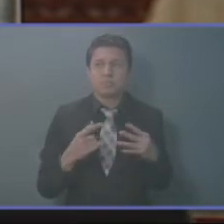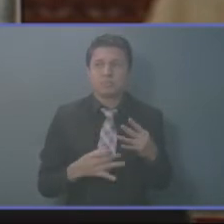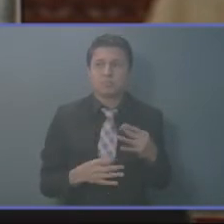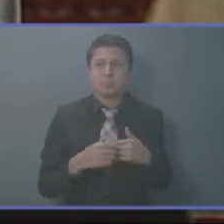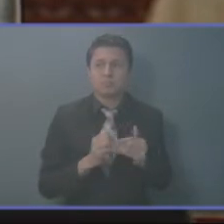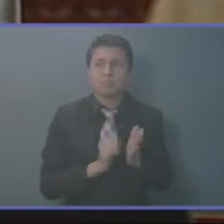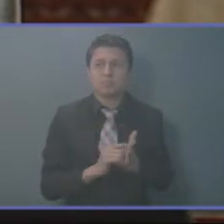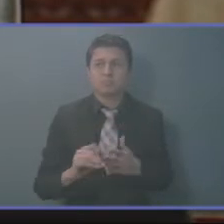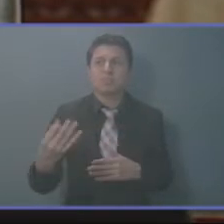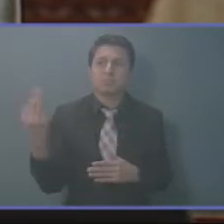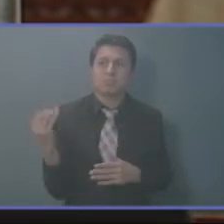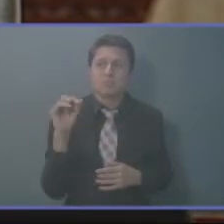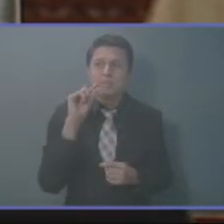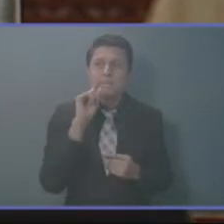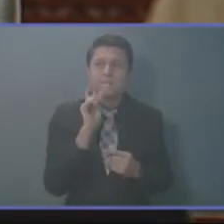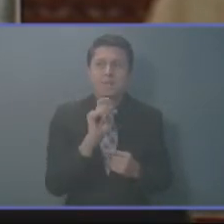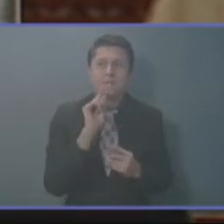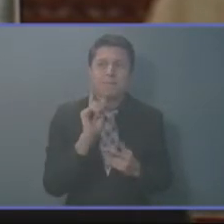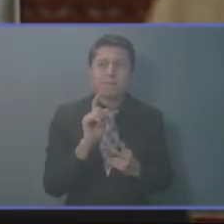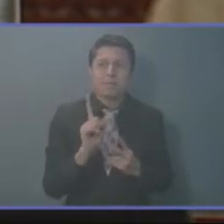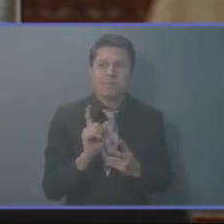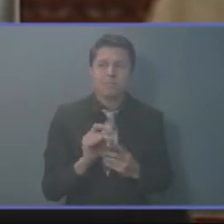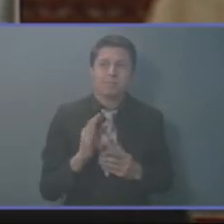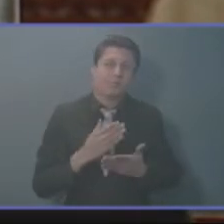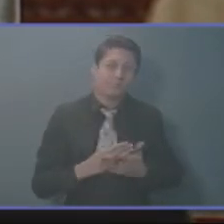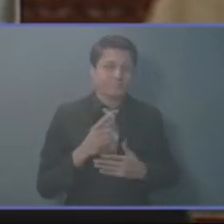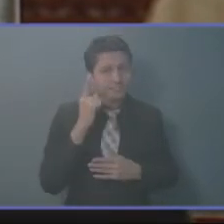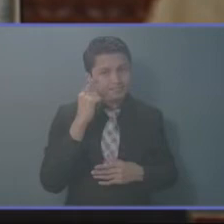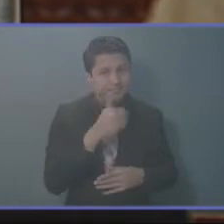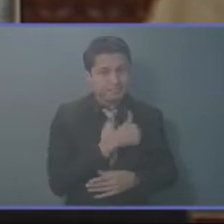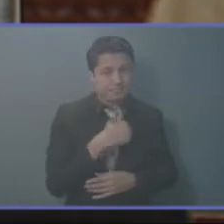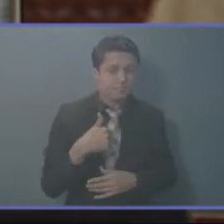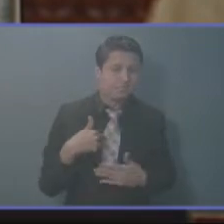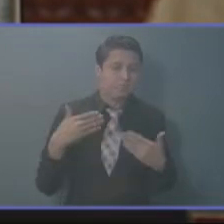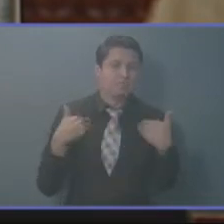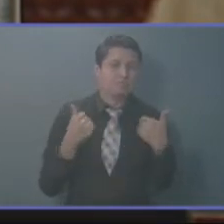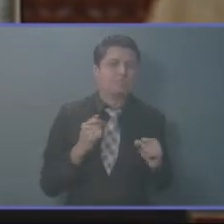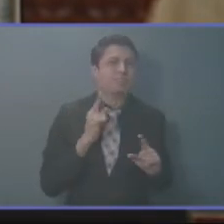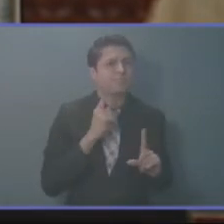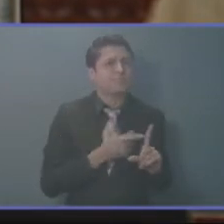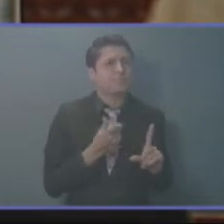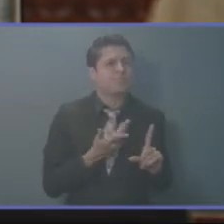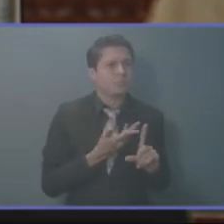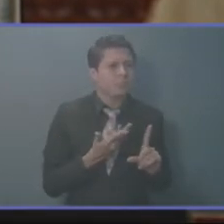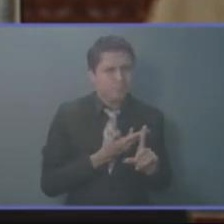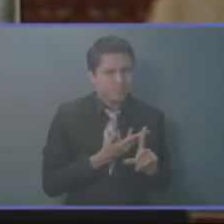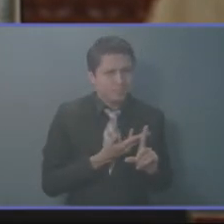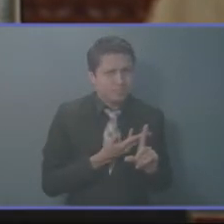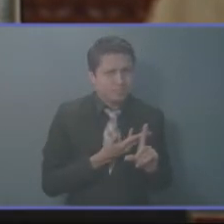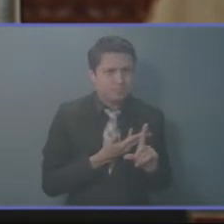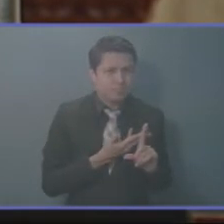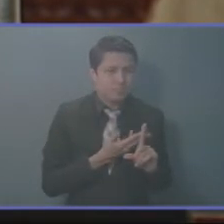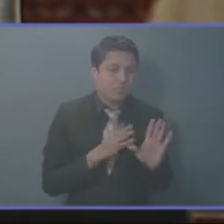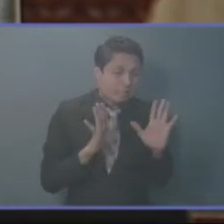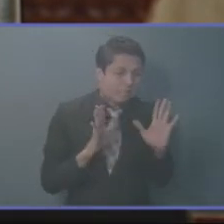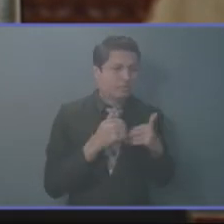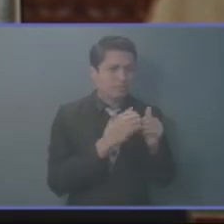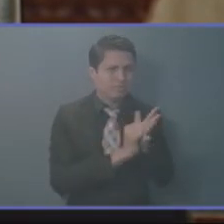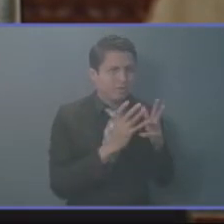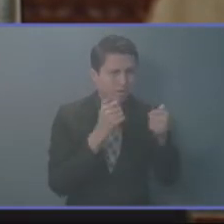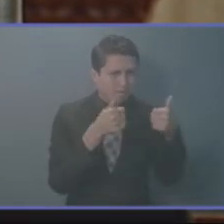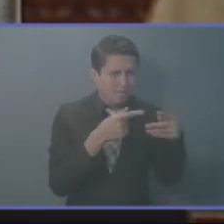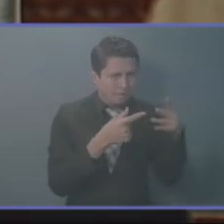debió consultar con el ente competente, en este caso el Ministerio de Salud, con el objeto de obtener insumos técnicos que colaboren con